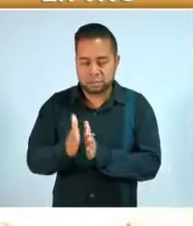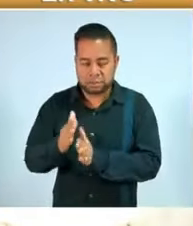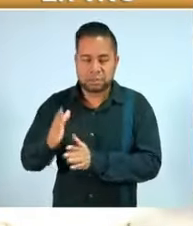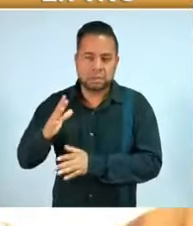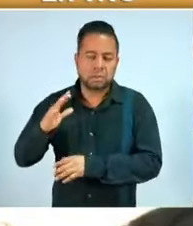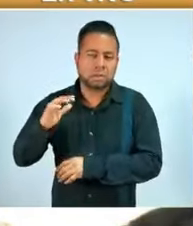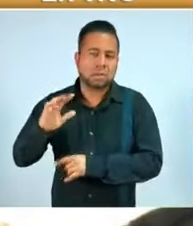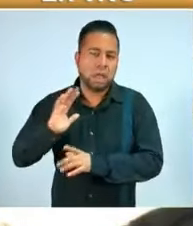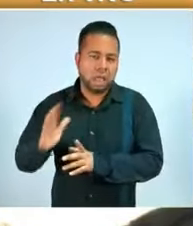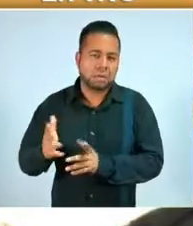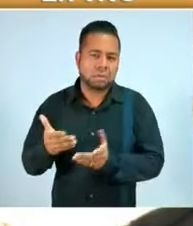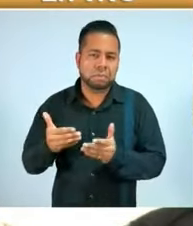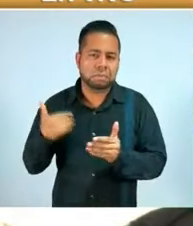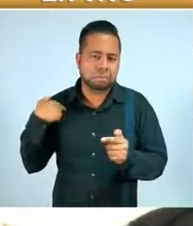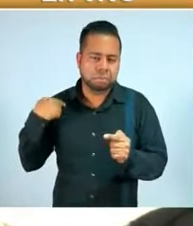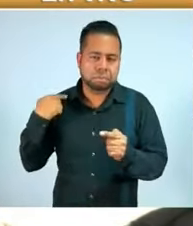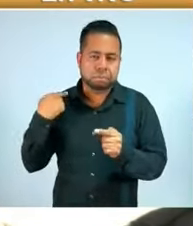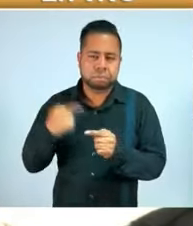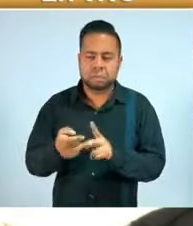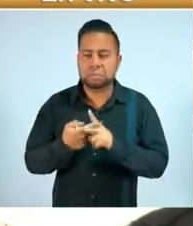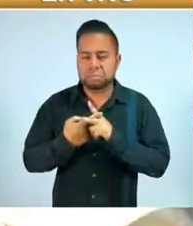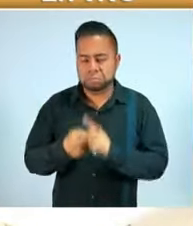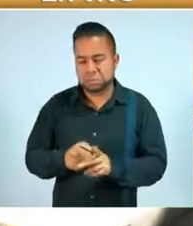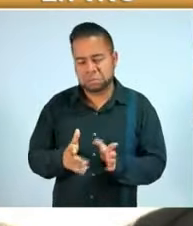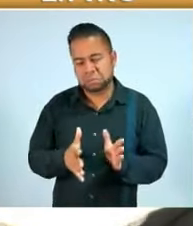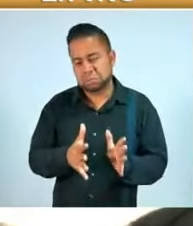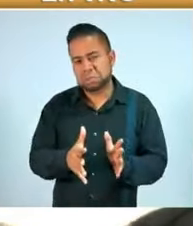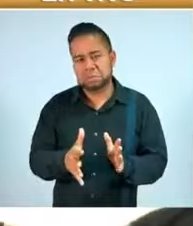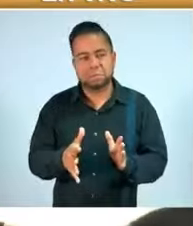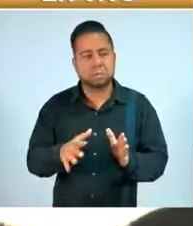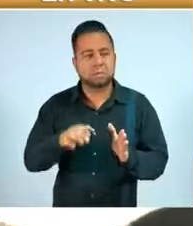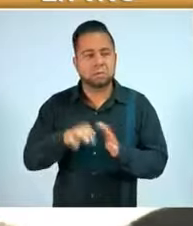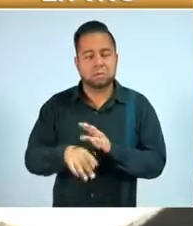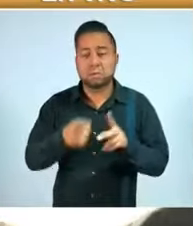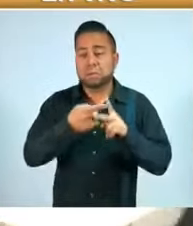tiempo que se inician. No